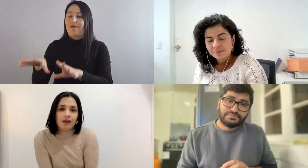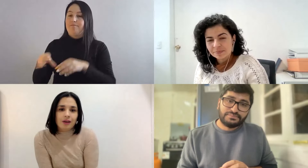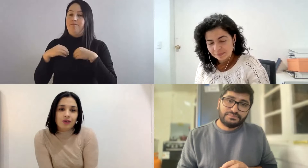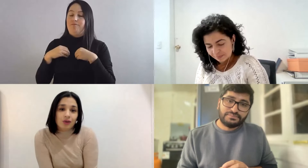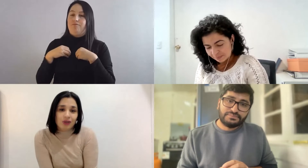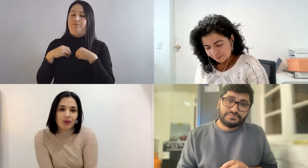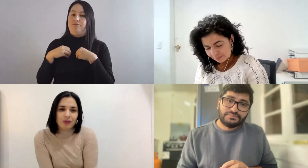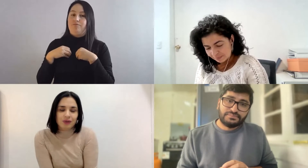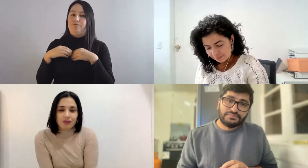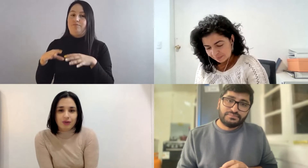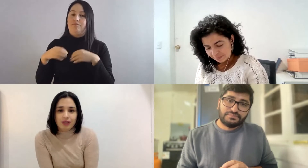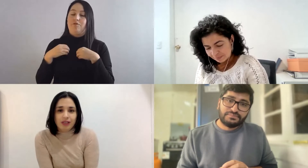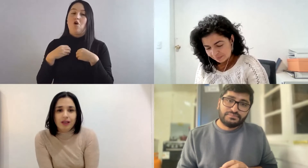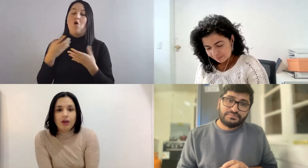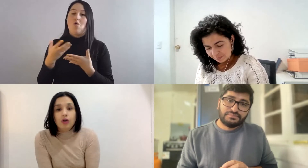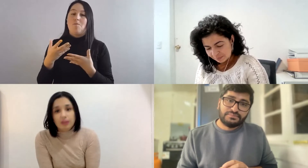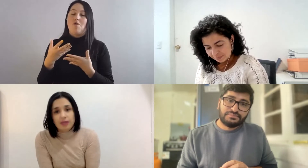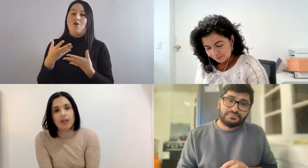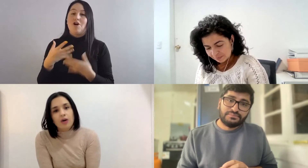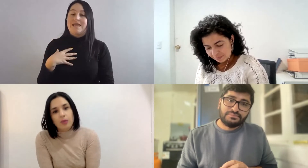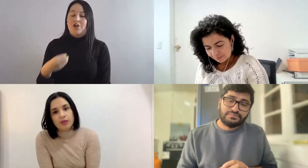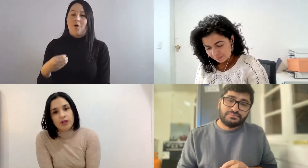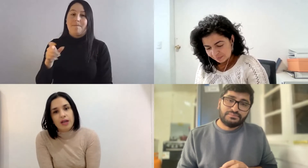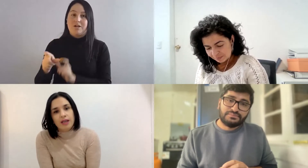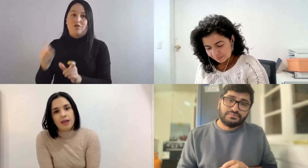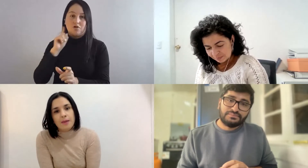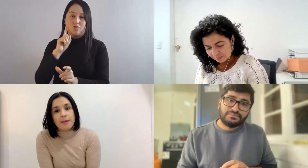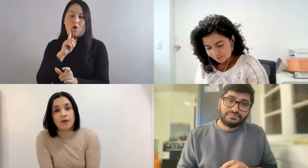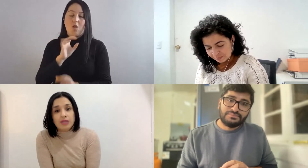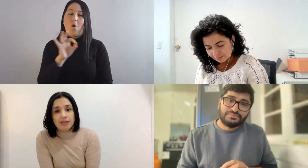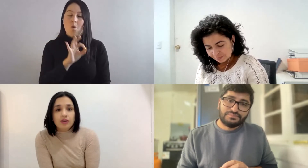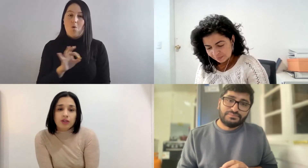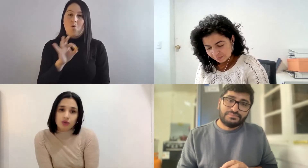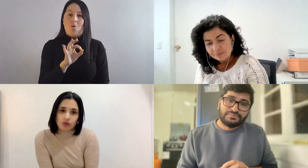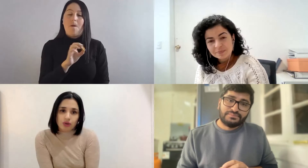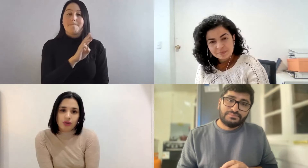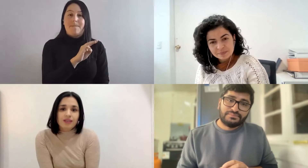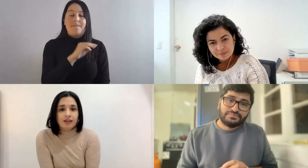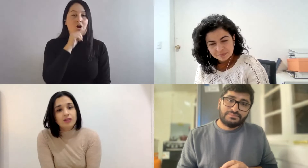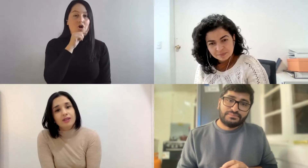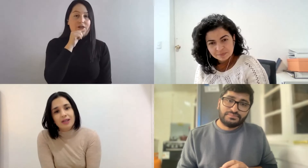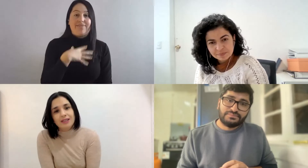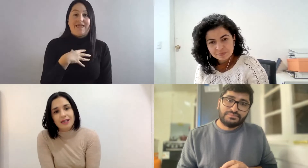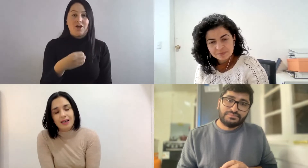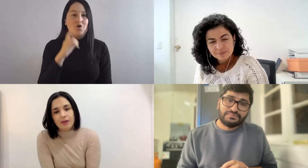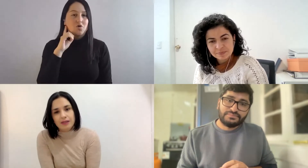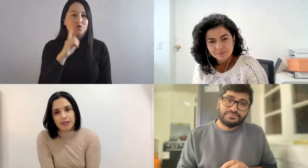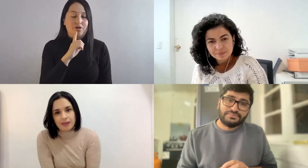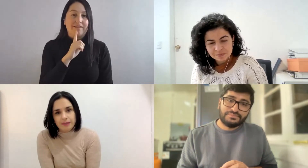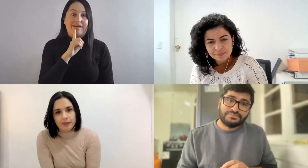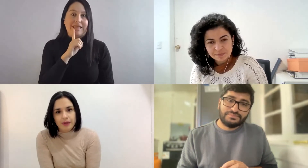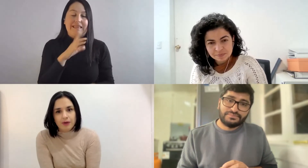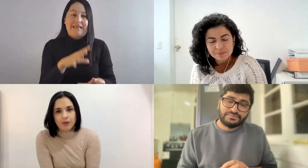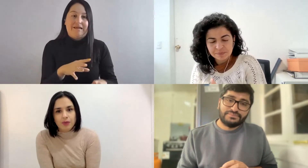lengua que son los hijos de personas sordas, o también o personas, mamá oyente con hijos sordos que han tenido que internalizar la lengua de